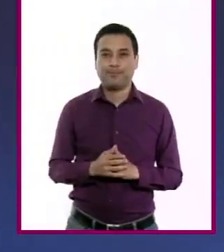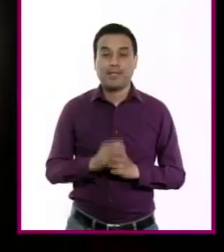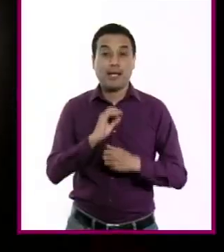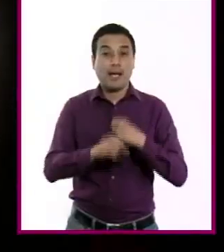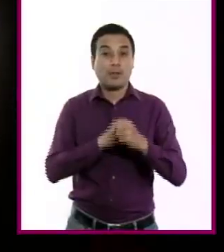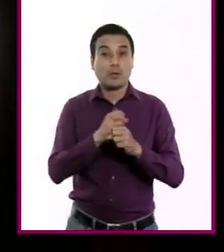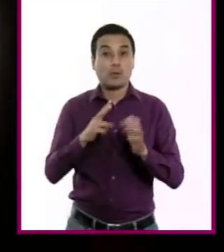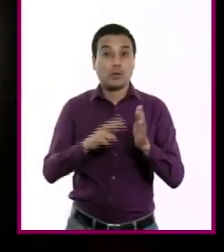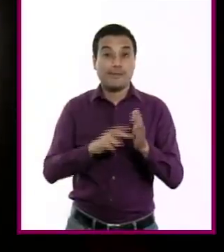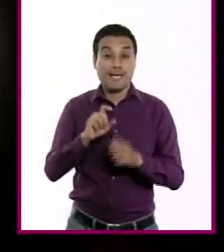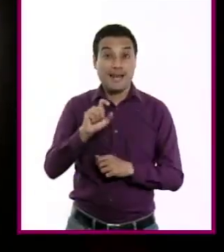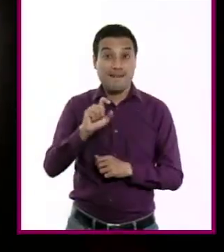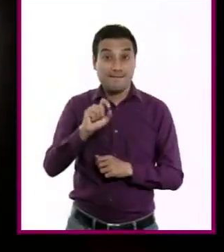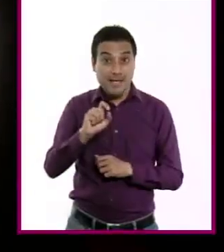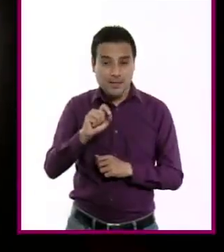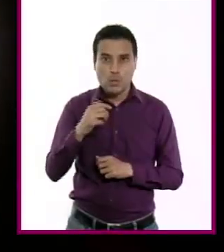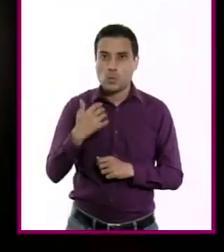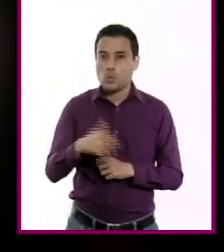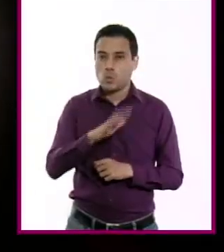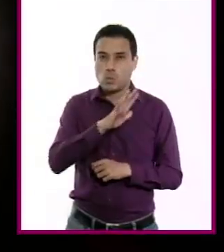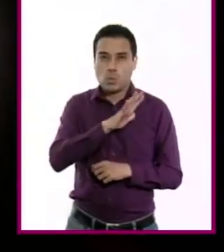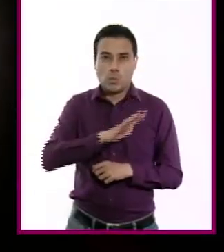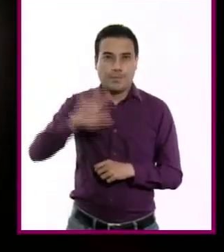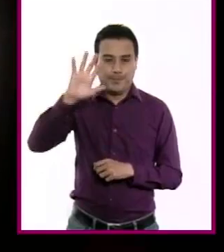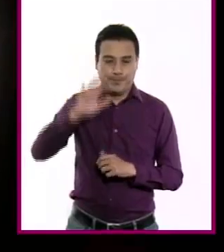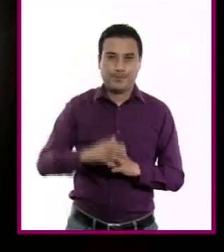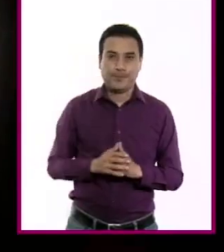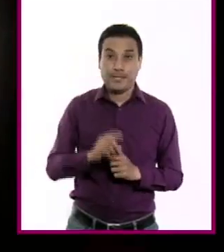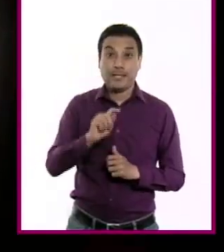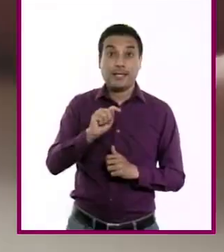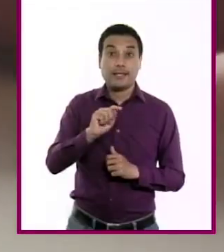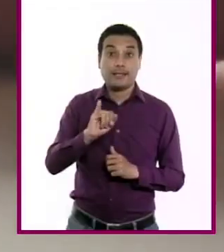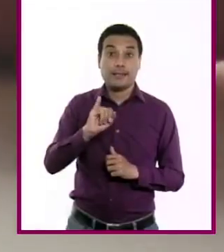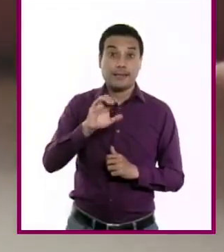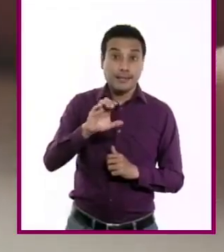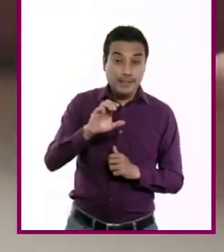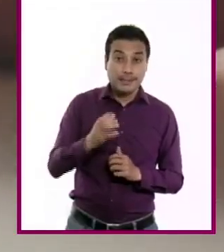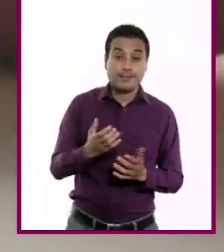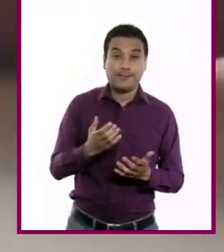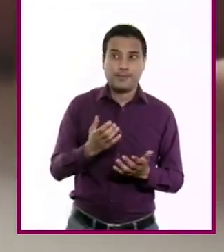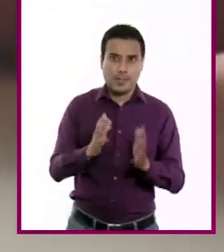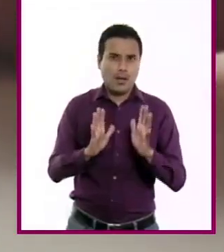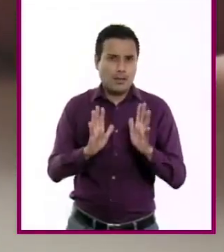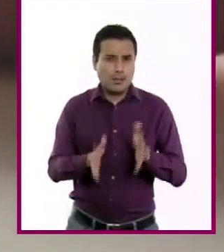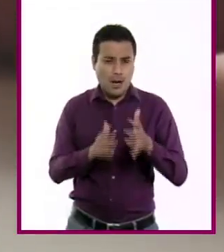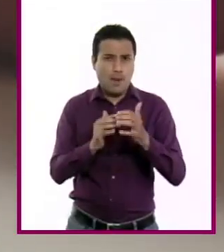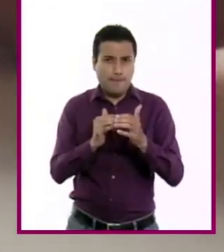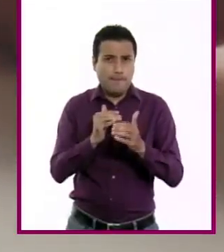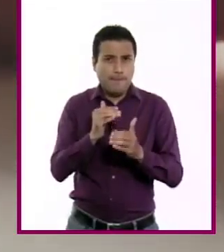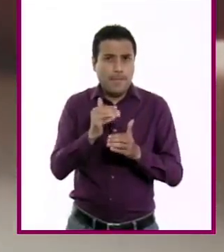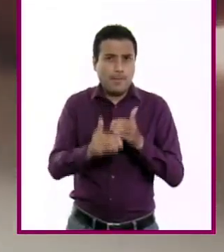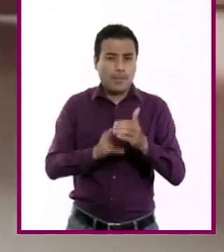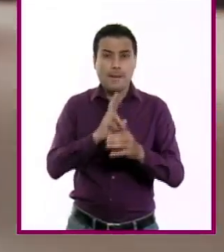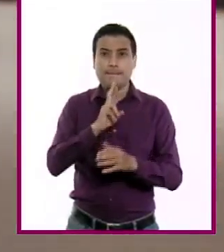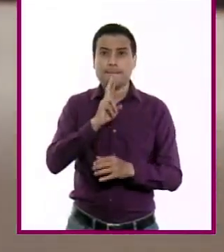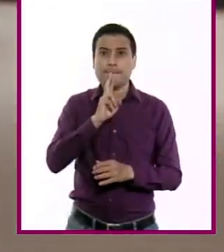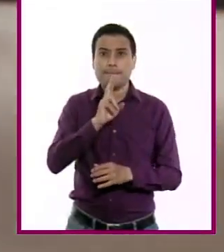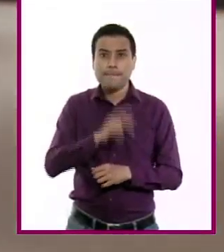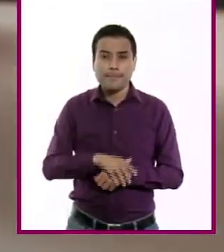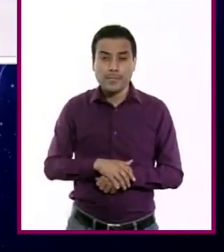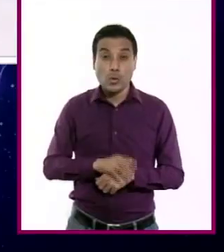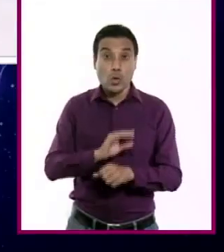2020 fue un año insólito. Si bien las tecnologías de la información y la comunicación ya evolucionaban aceleradamente, la pandemia